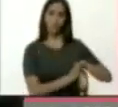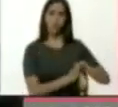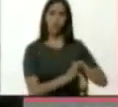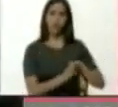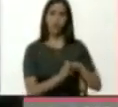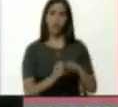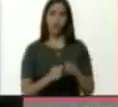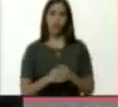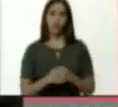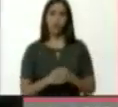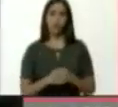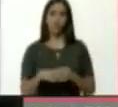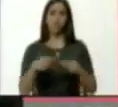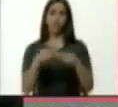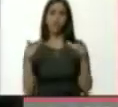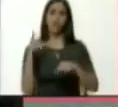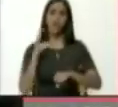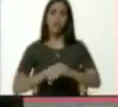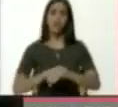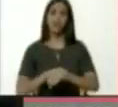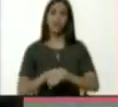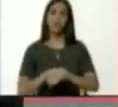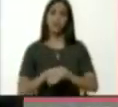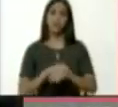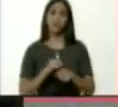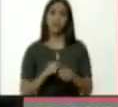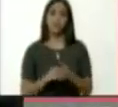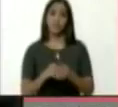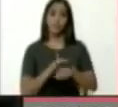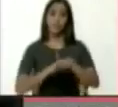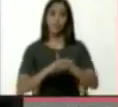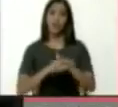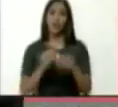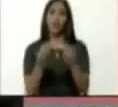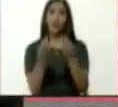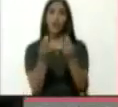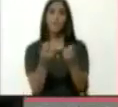precios está dura. La inflación, los precios están por allá,